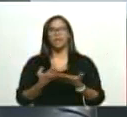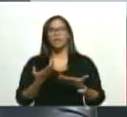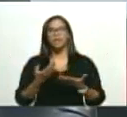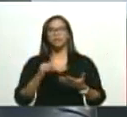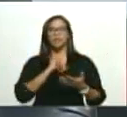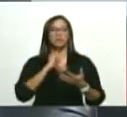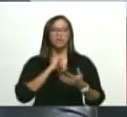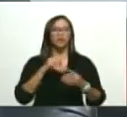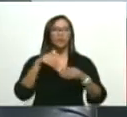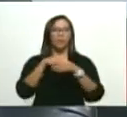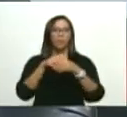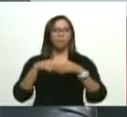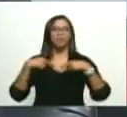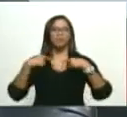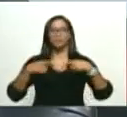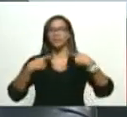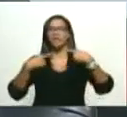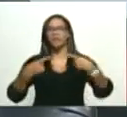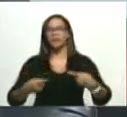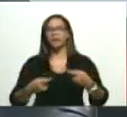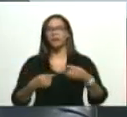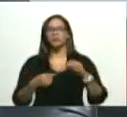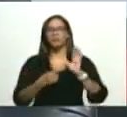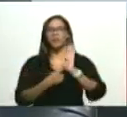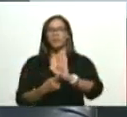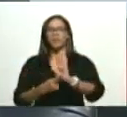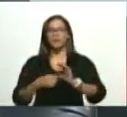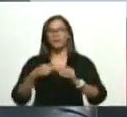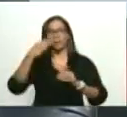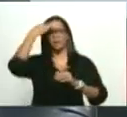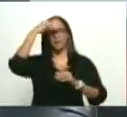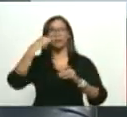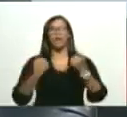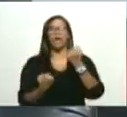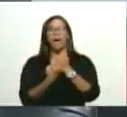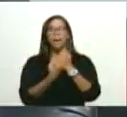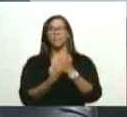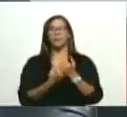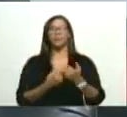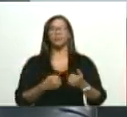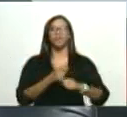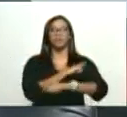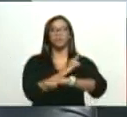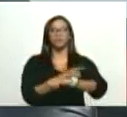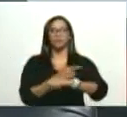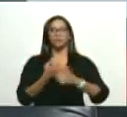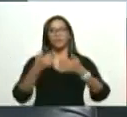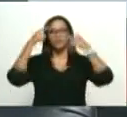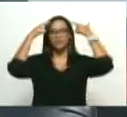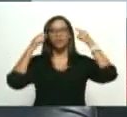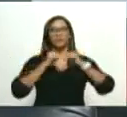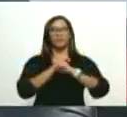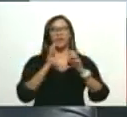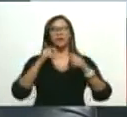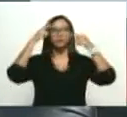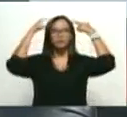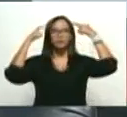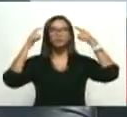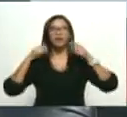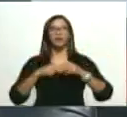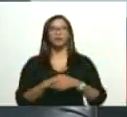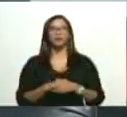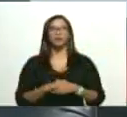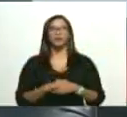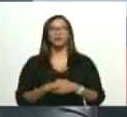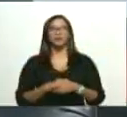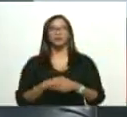tan popular muestra que las masas, el pueblo mexicano, apoya el tipo de propuesta de Hugo Chávez. Claro, Hugo Chávez y Andrés Manuel López